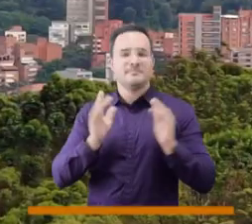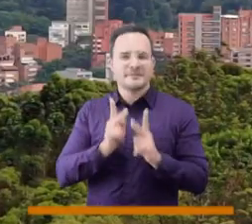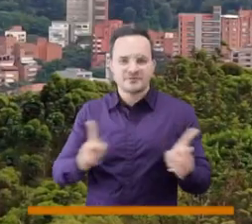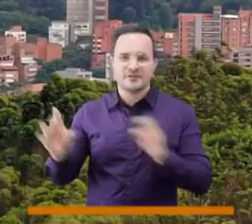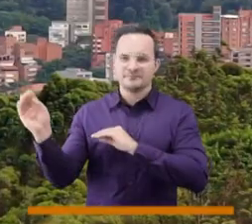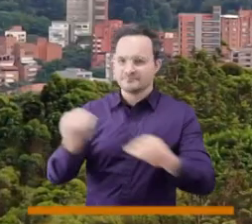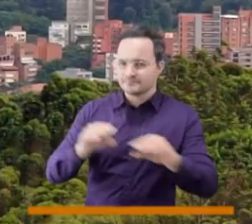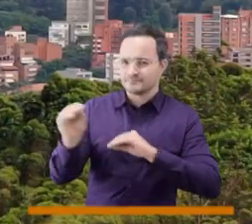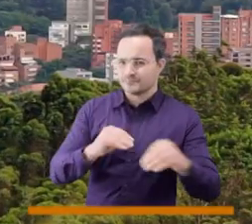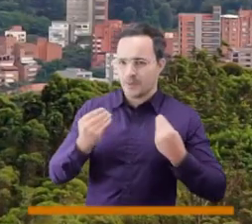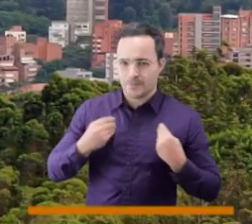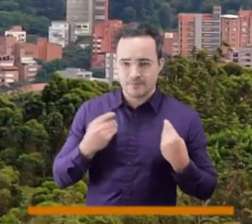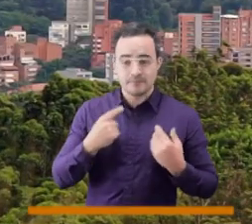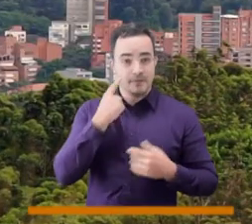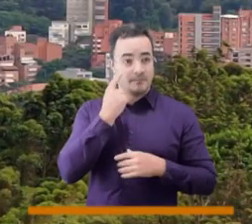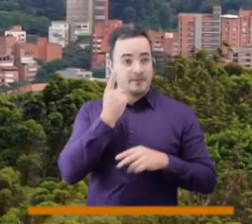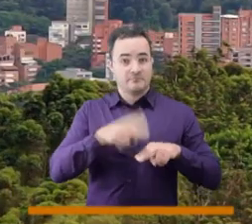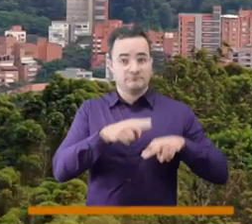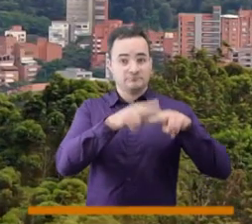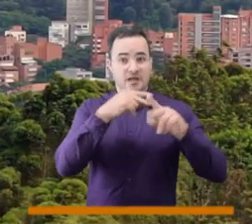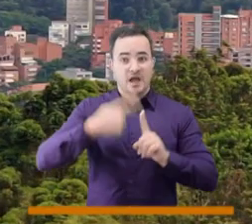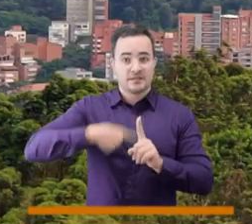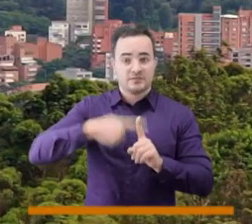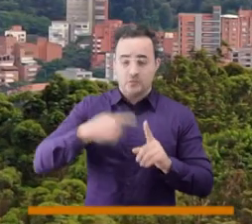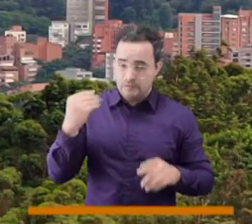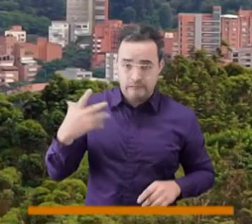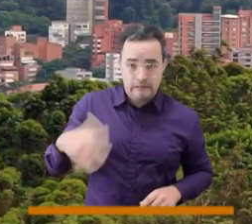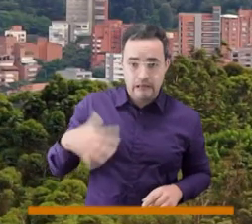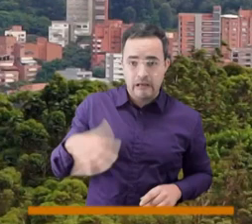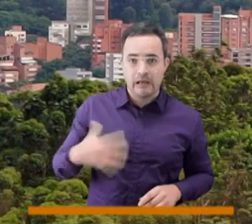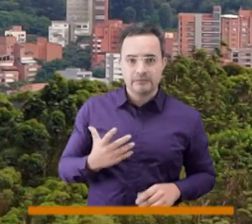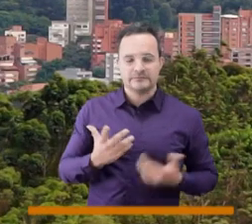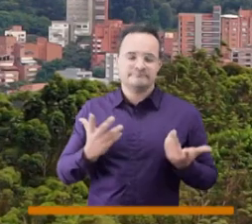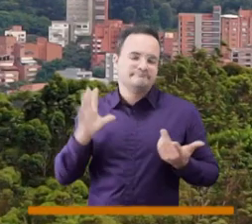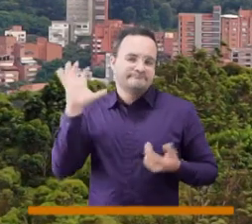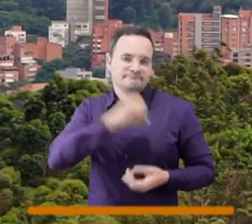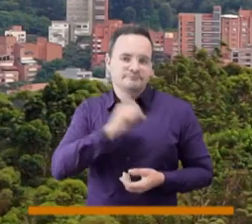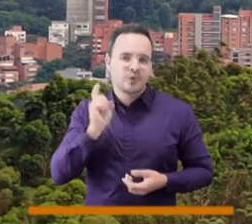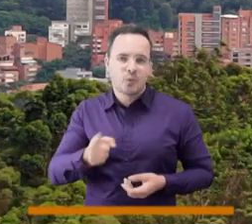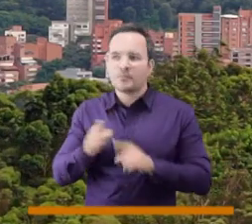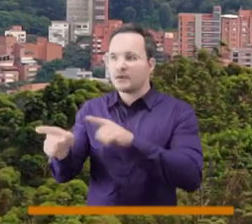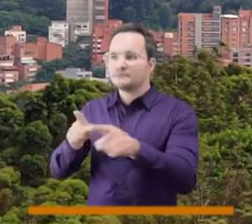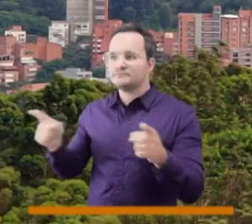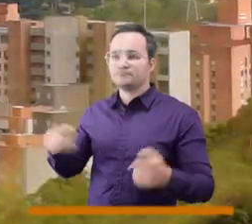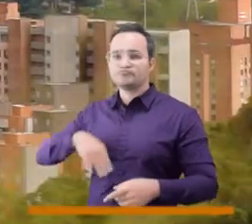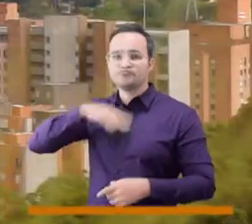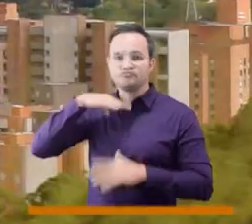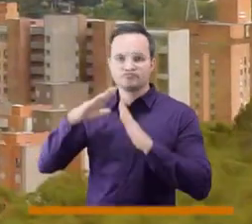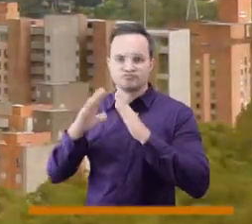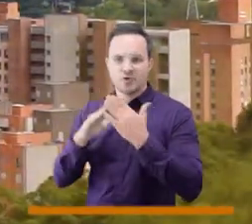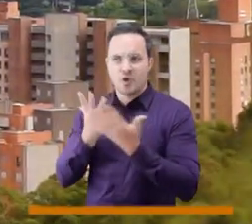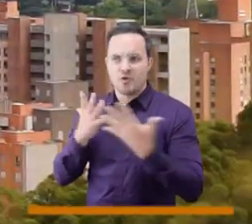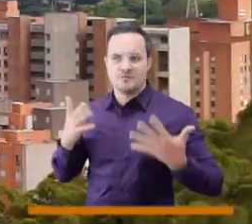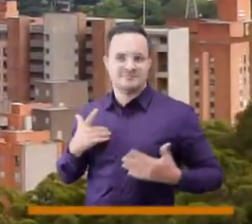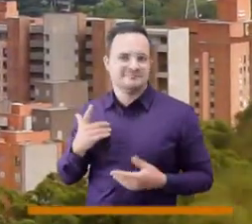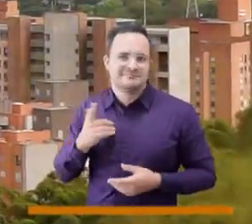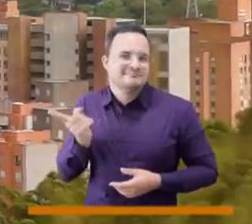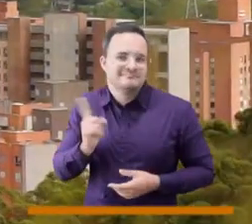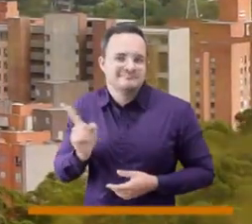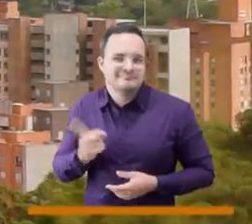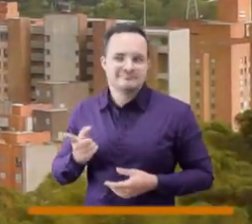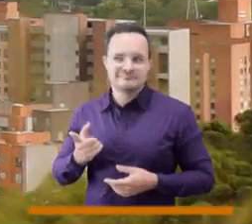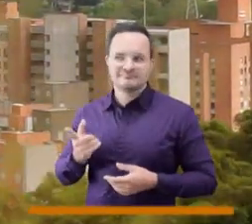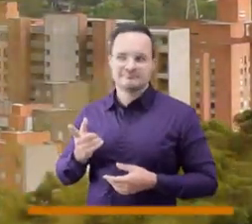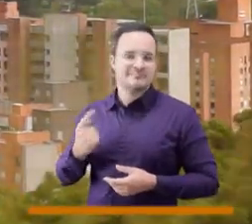manera increíble. En buena medida es porque Medellín tiene un déficit de vivienda, tanto cualitativo como cuantitativo. El centro podría resolver ese